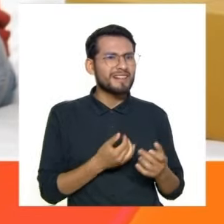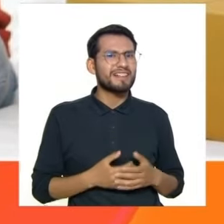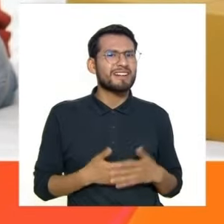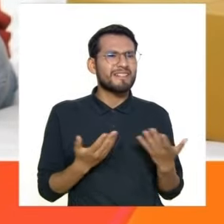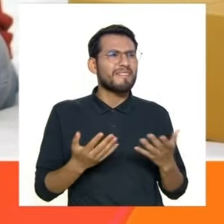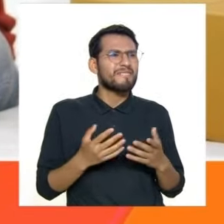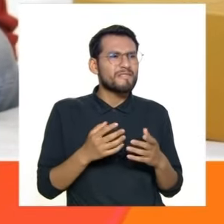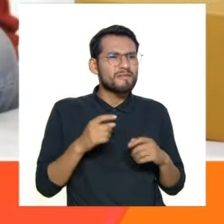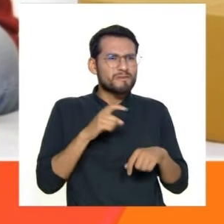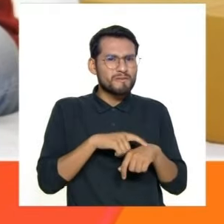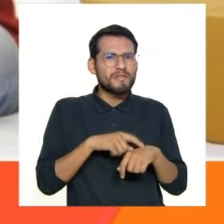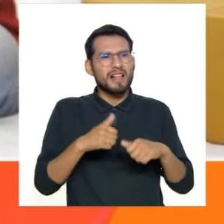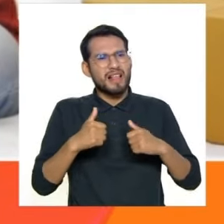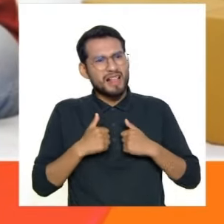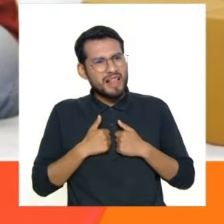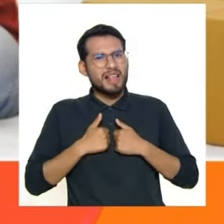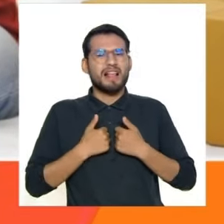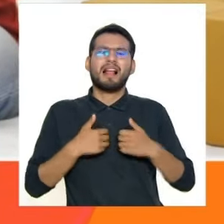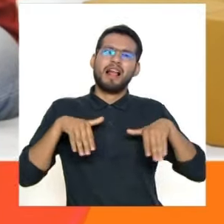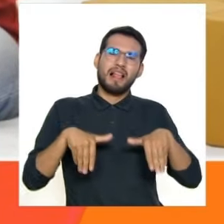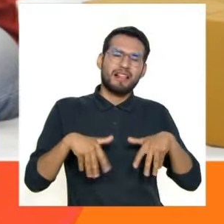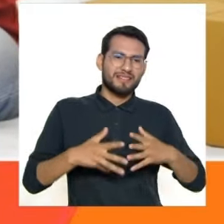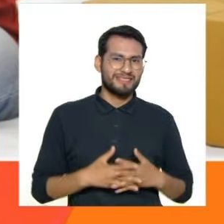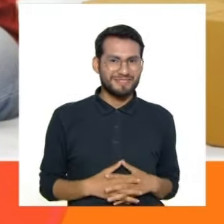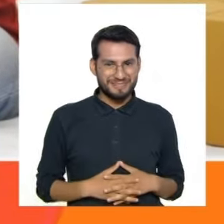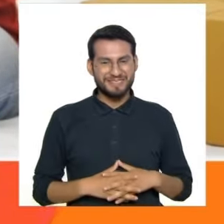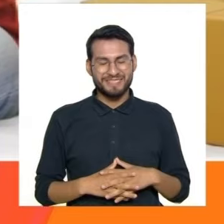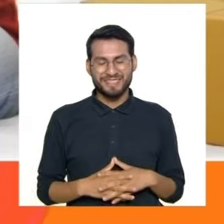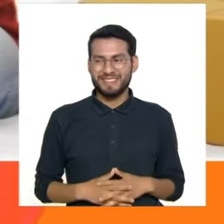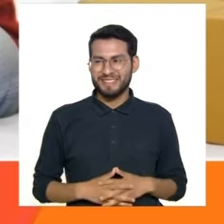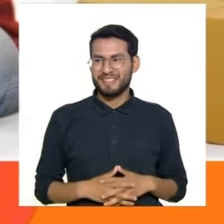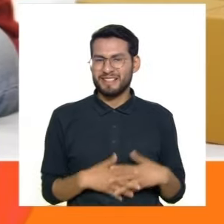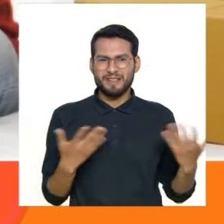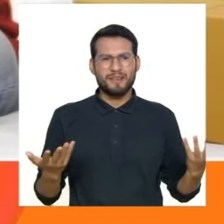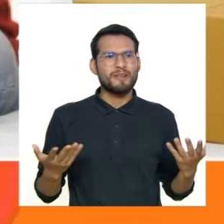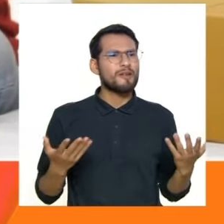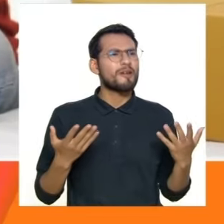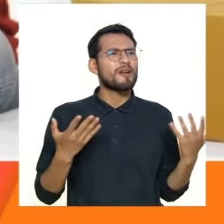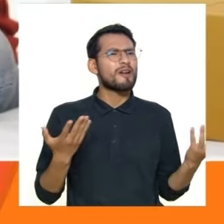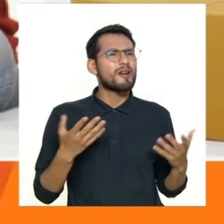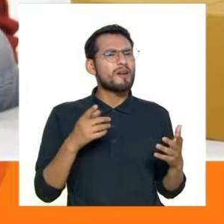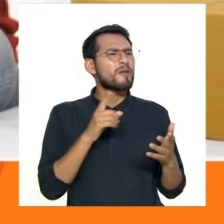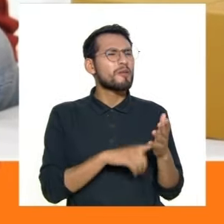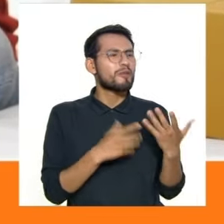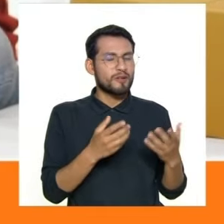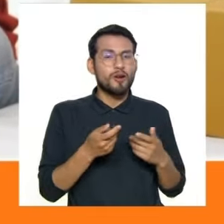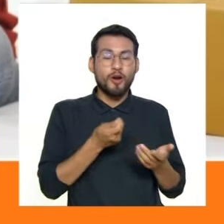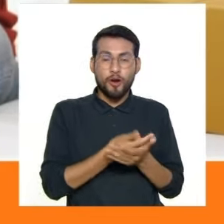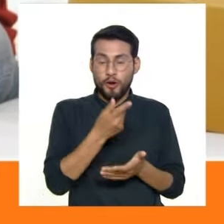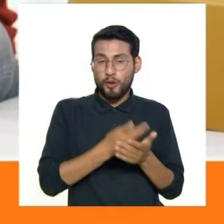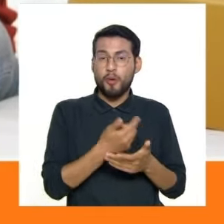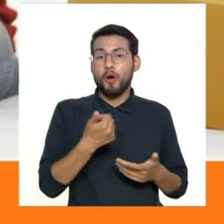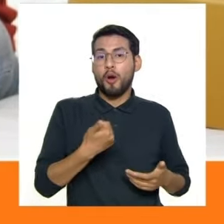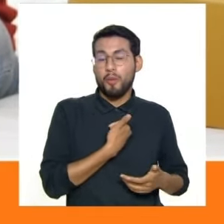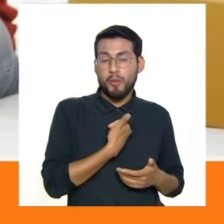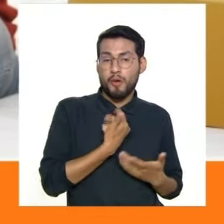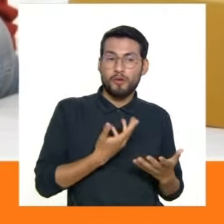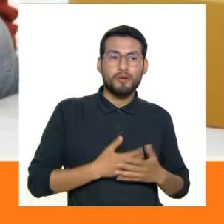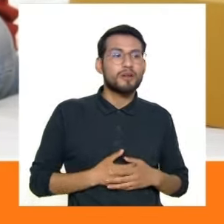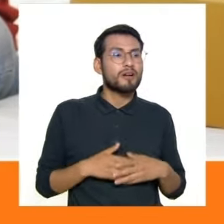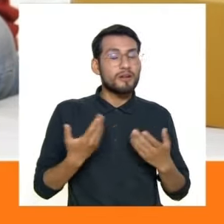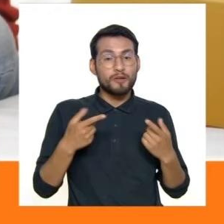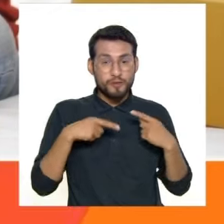tener esos espacios de descanso y de relajo entonces mucho se va a primar la compra por conveniencia creo